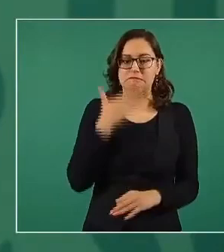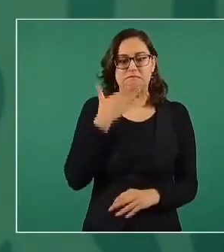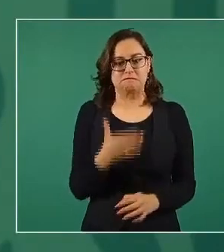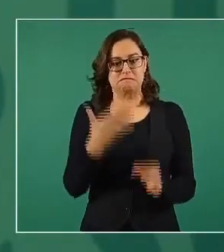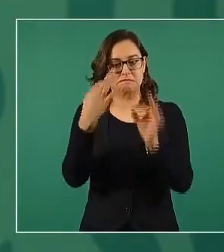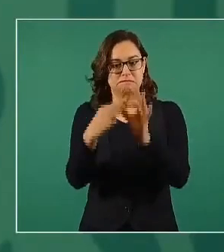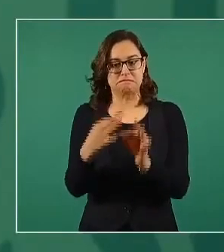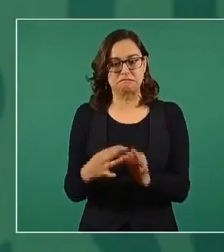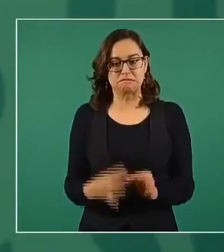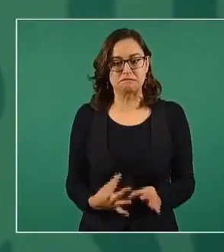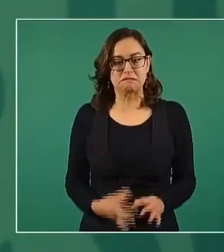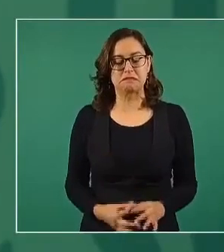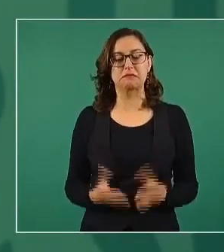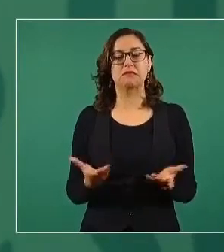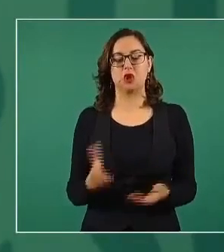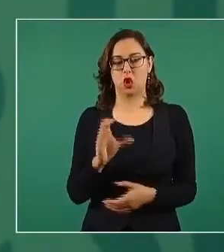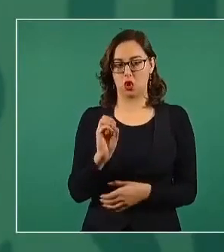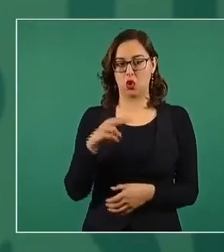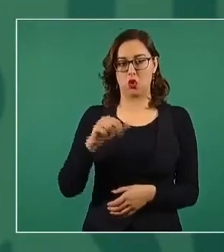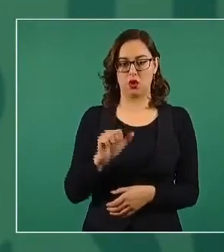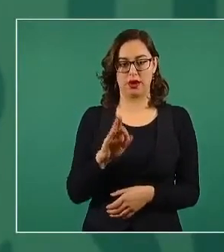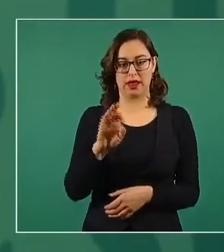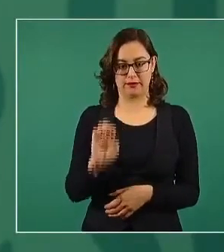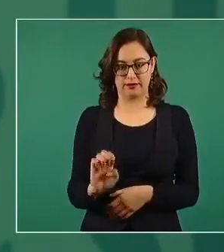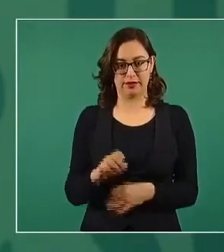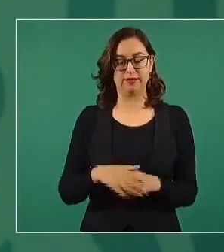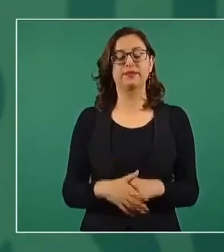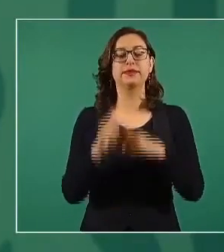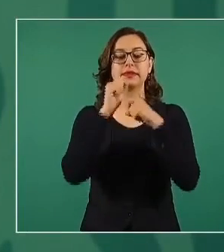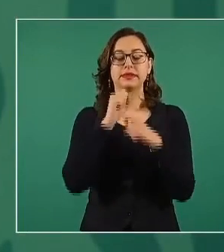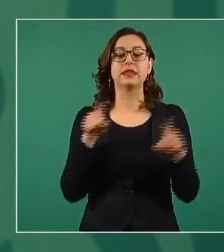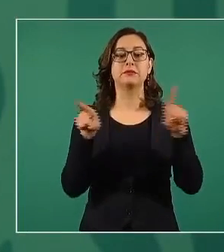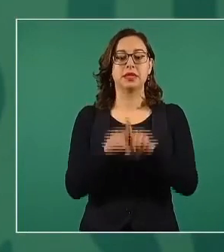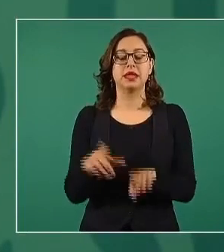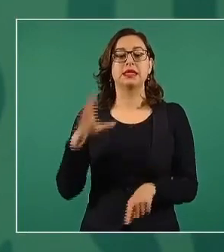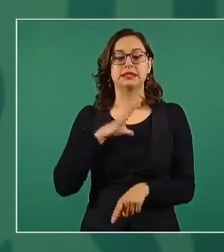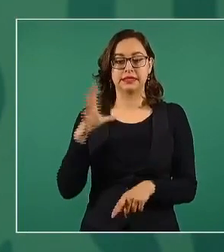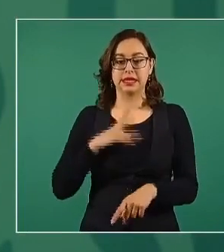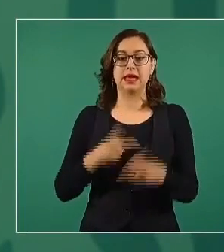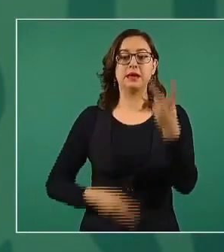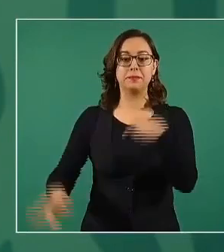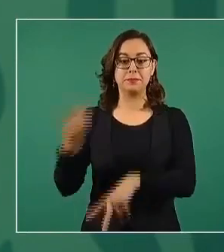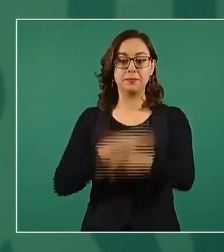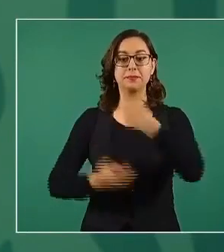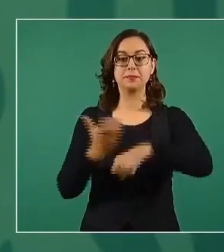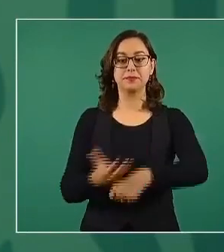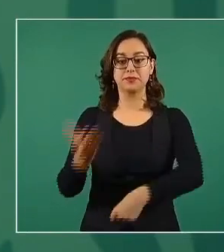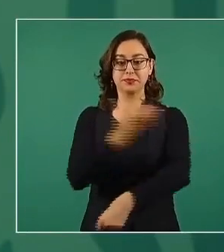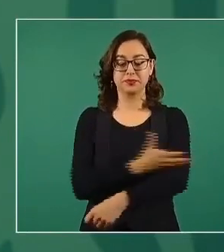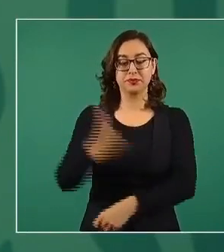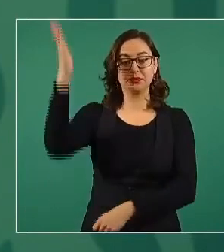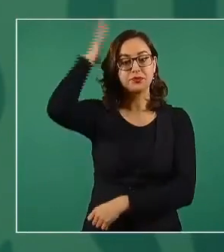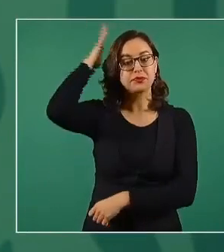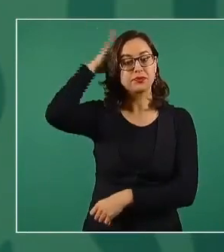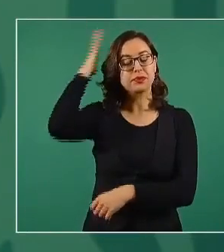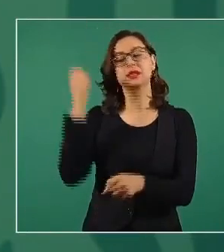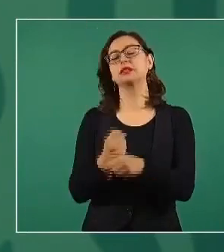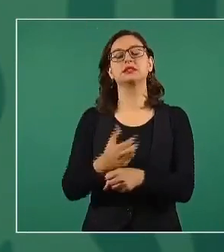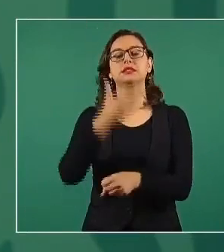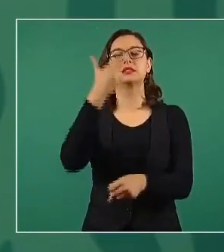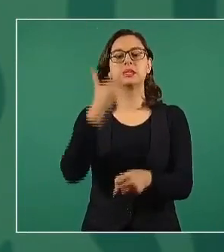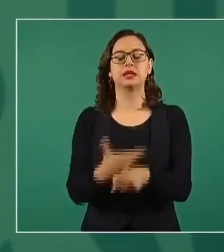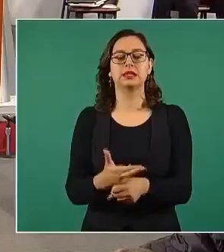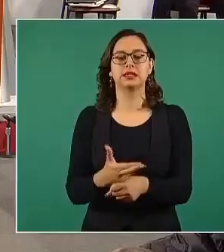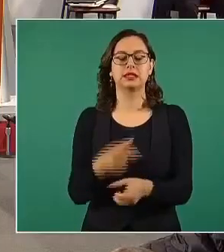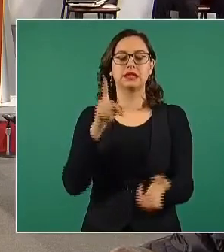reconocerse en lo que es precisamente CONAFE. Y también contamos con el líder, precisamente nuestro compañero secretario general de lo que